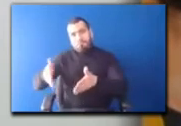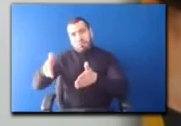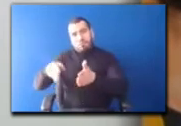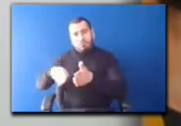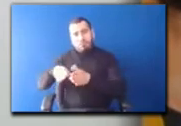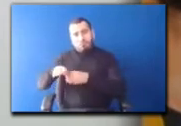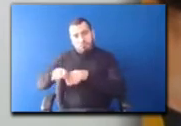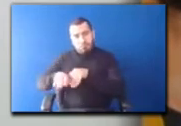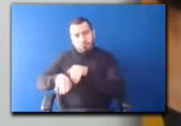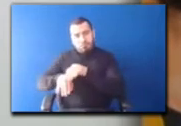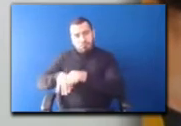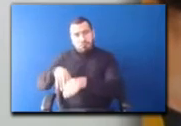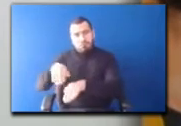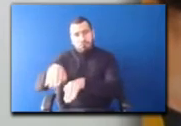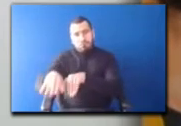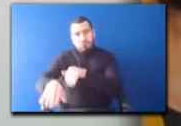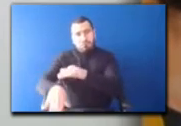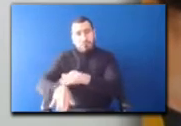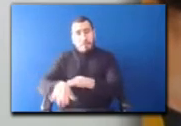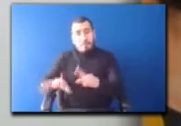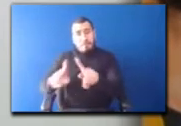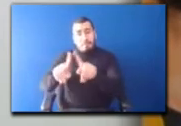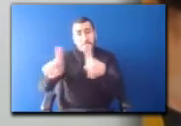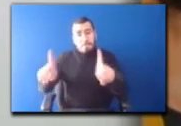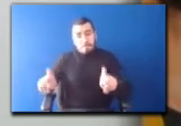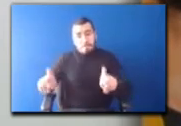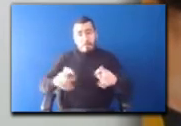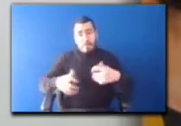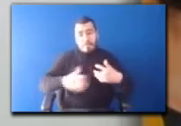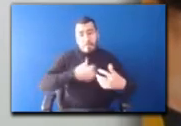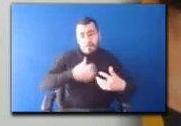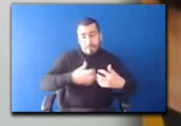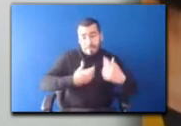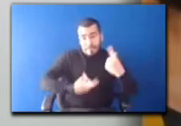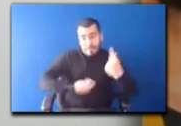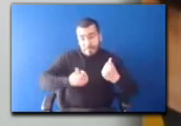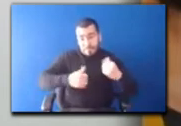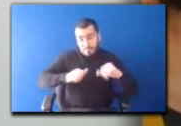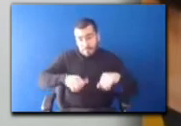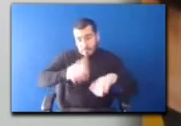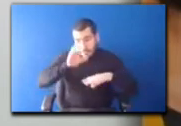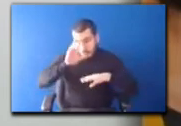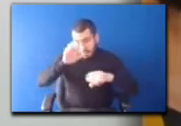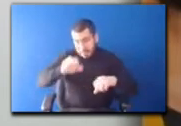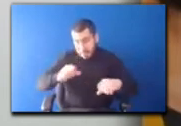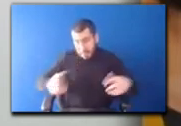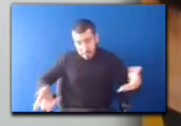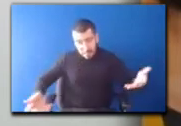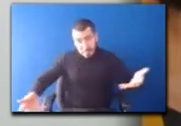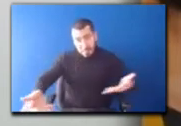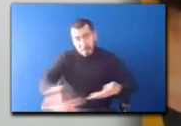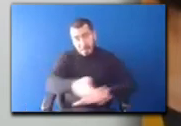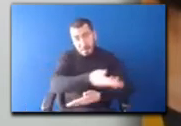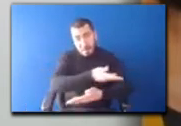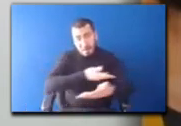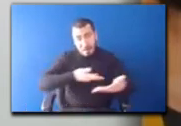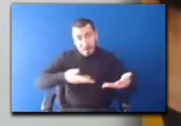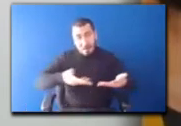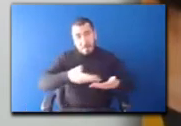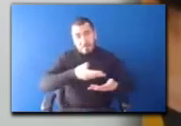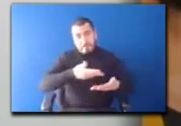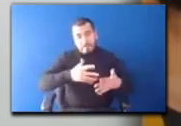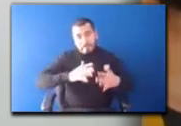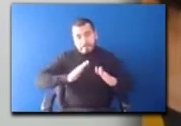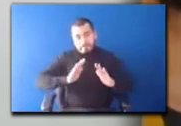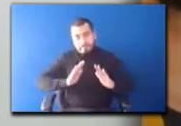sistema financiero tenga la capacidad de algún día llegar a tener una relación totalmente cordial con sus consumidores financieros, porque